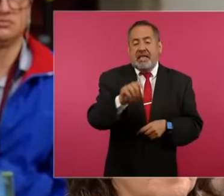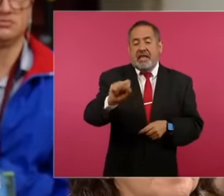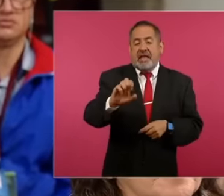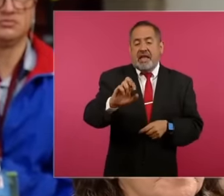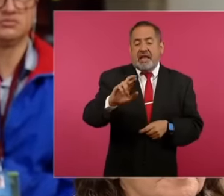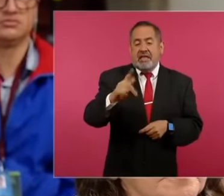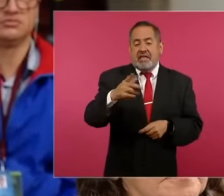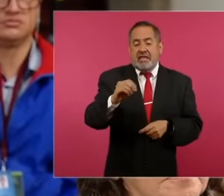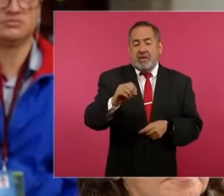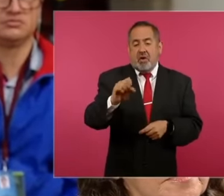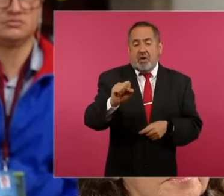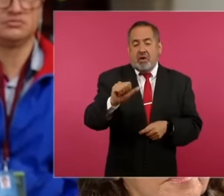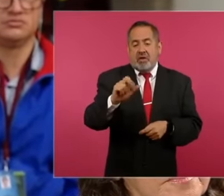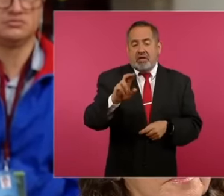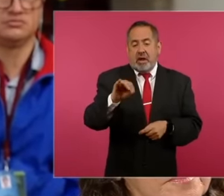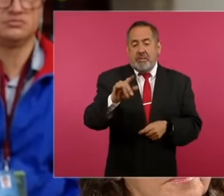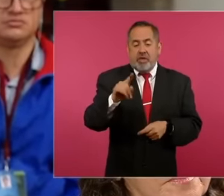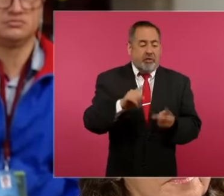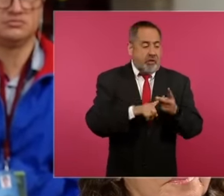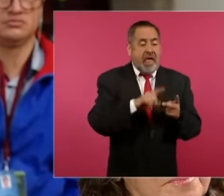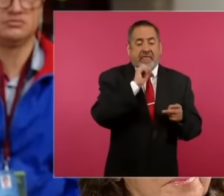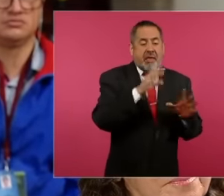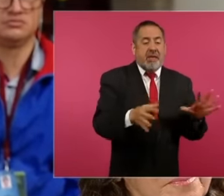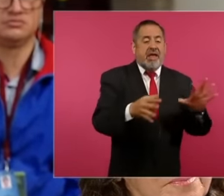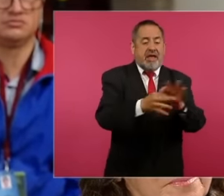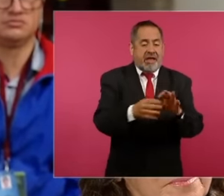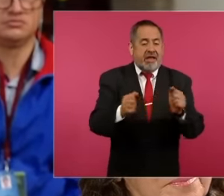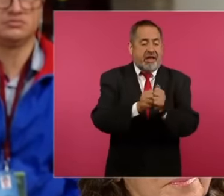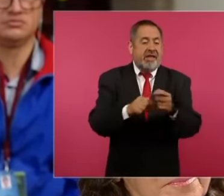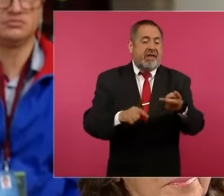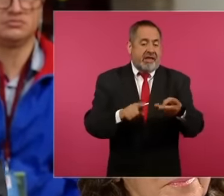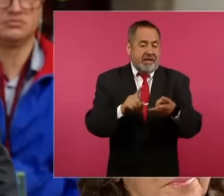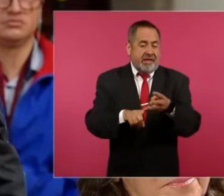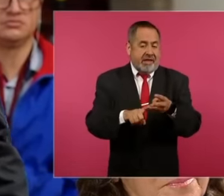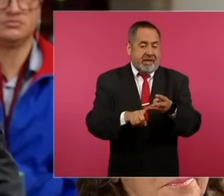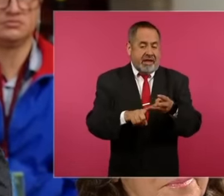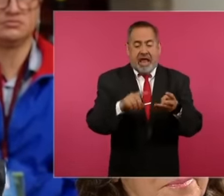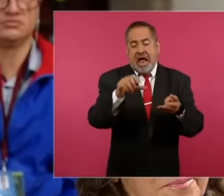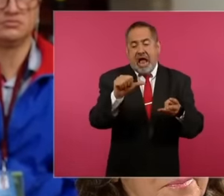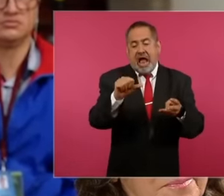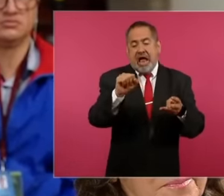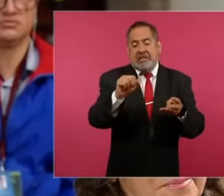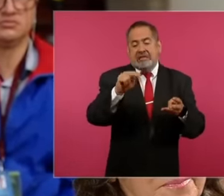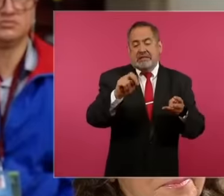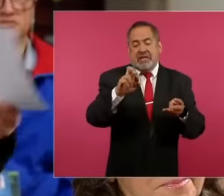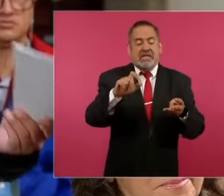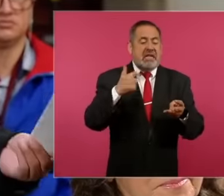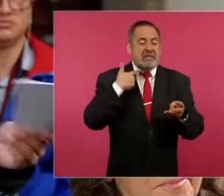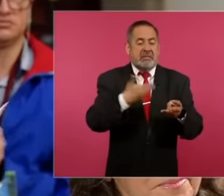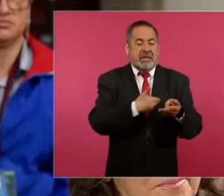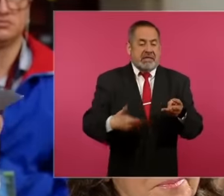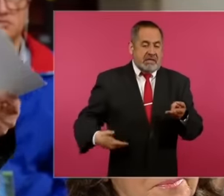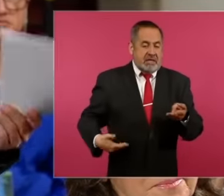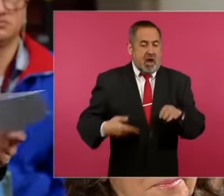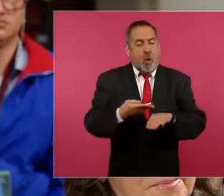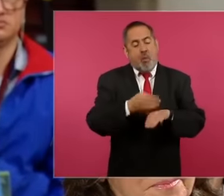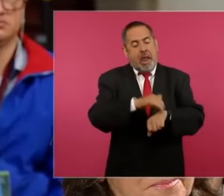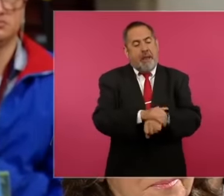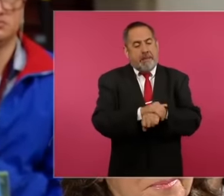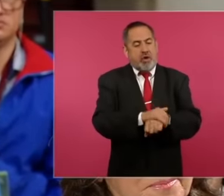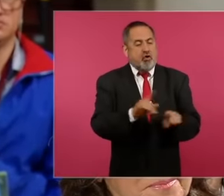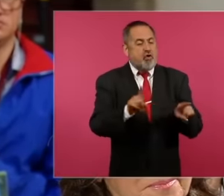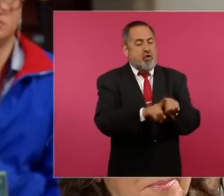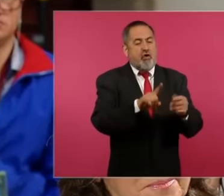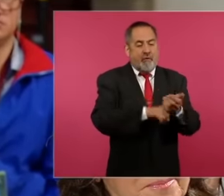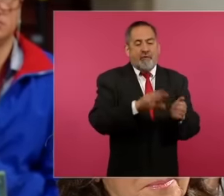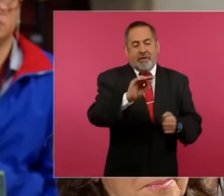Esta también tiene relación con el Instituto Atlántico de Gobierno de Aznar, el expresidente, muy amigo, por cierto, de